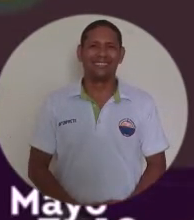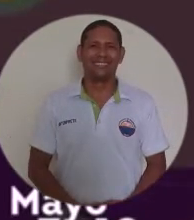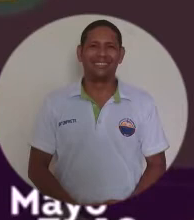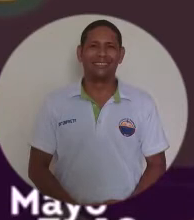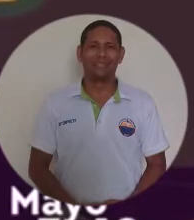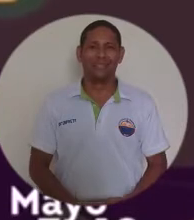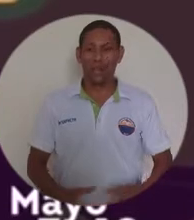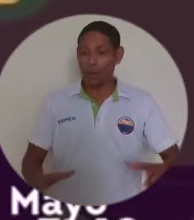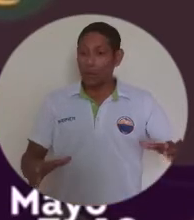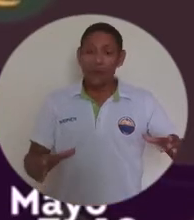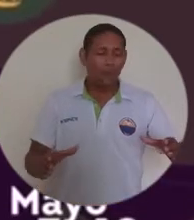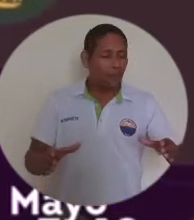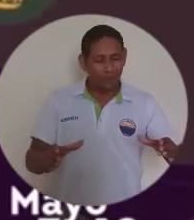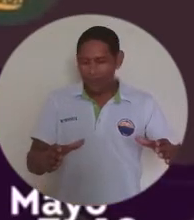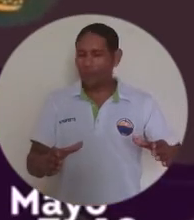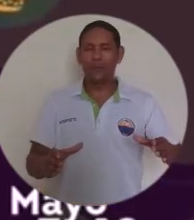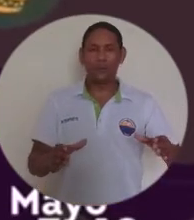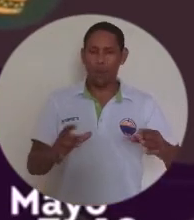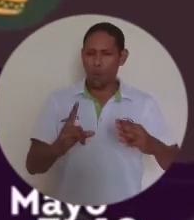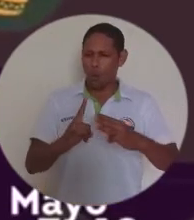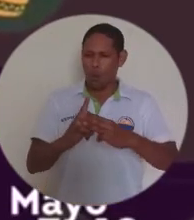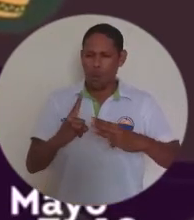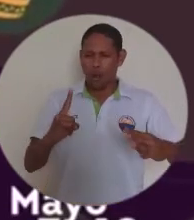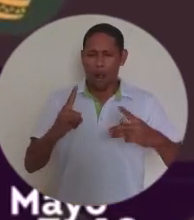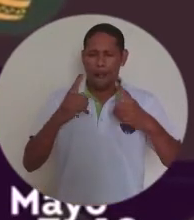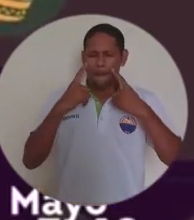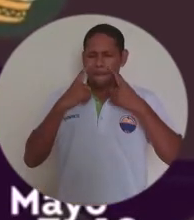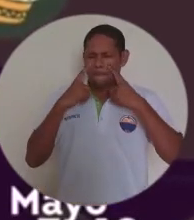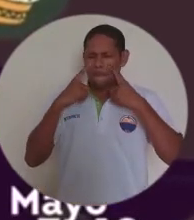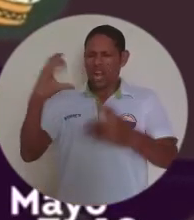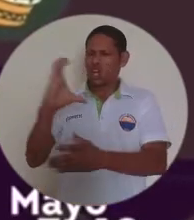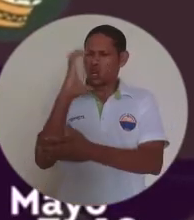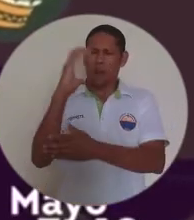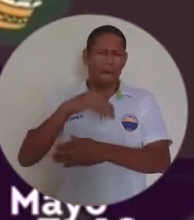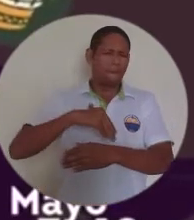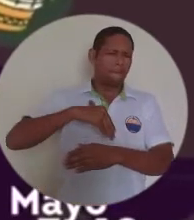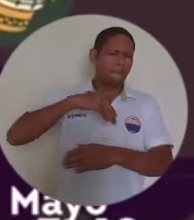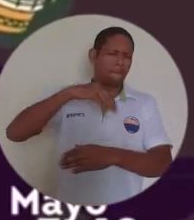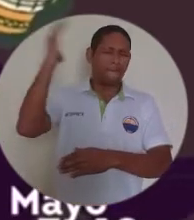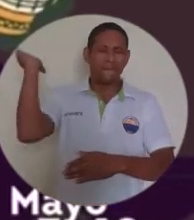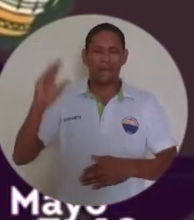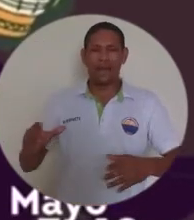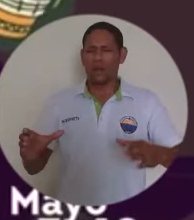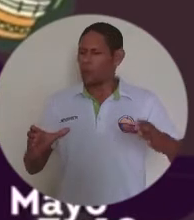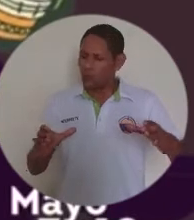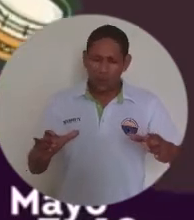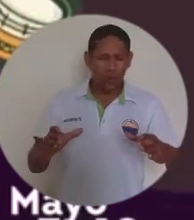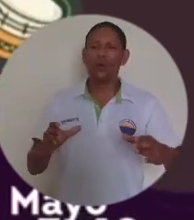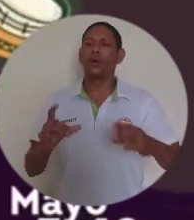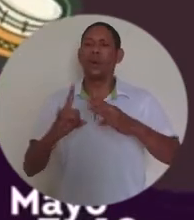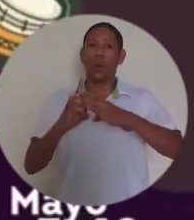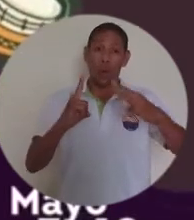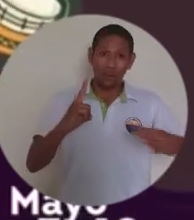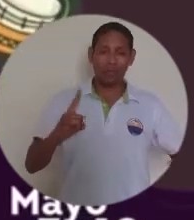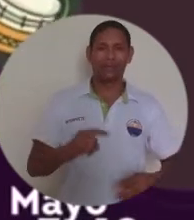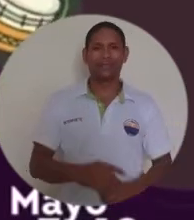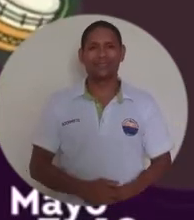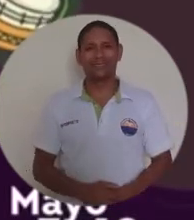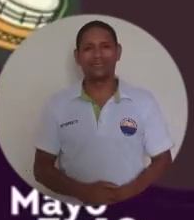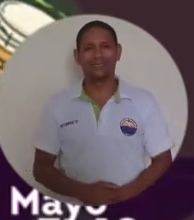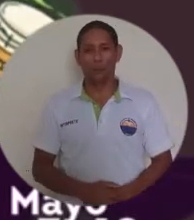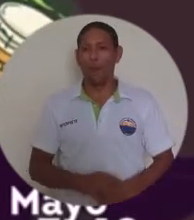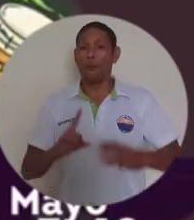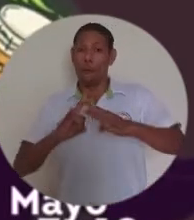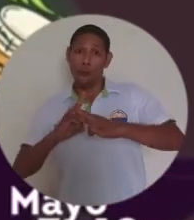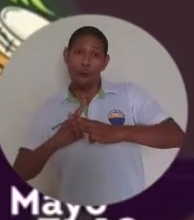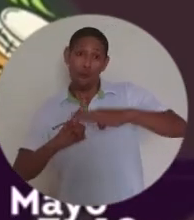más. Feliz cumpleaños a la mejor universidad de Colombia. Feliz cumpleaños, Uni Magdalena. Feliz cumpleaños, Universidad del